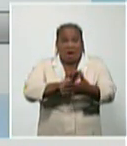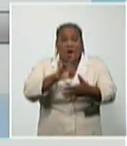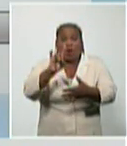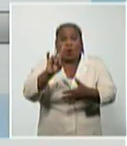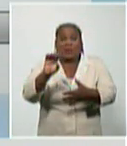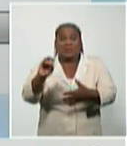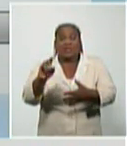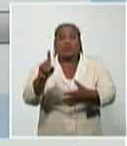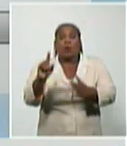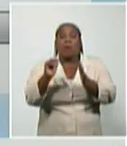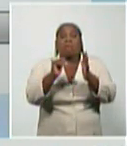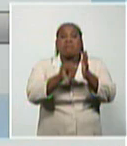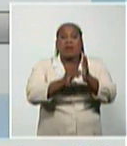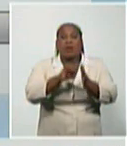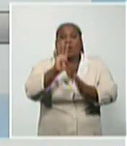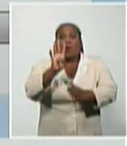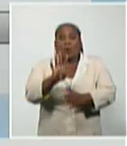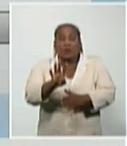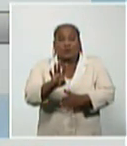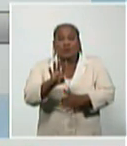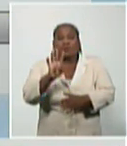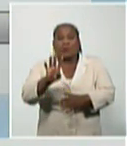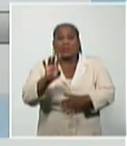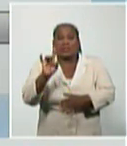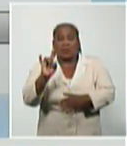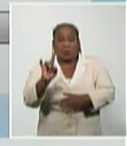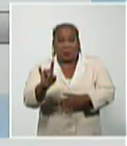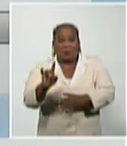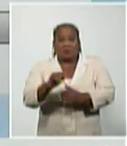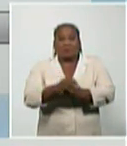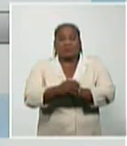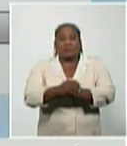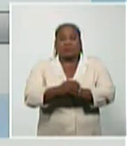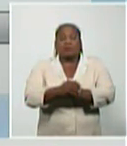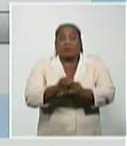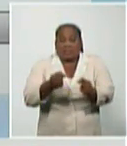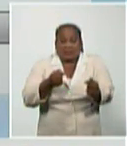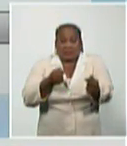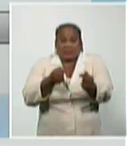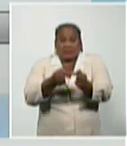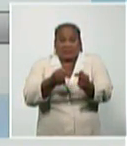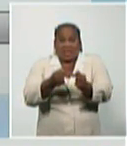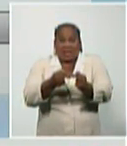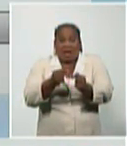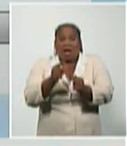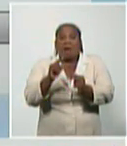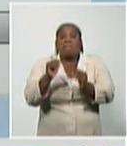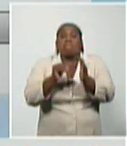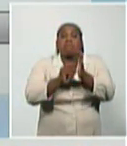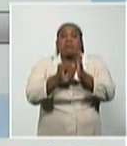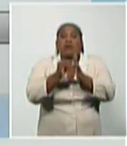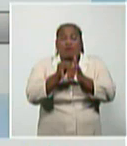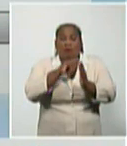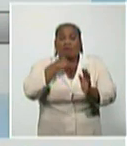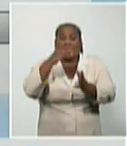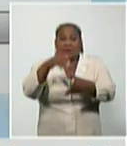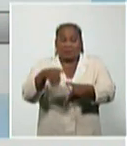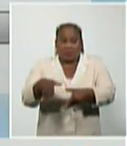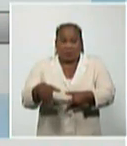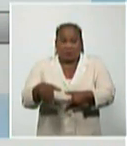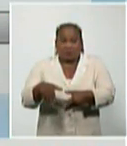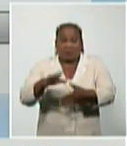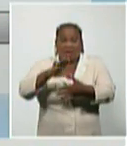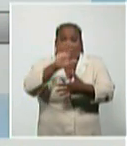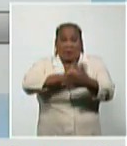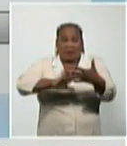901.419, nos acercamos al 1.000.000 de fallecidos en la región de las Américas, y una letalidad que es más